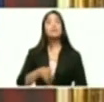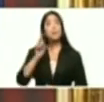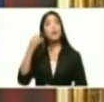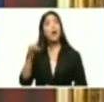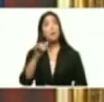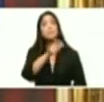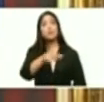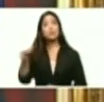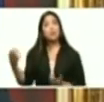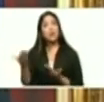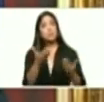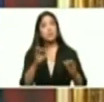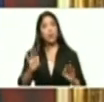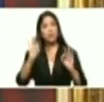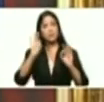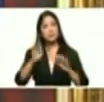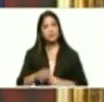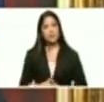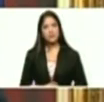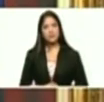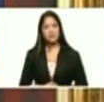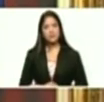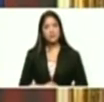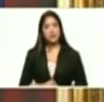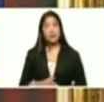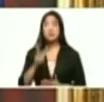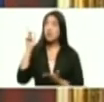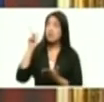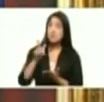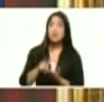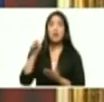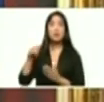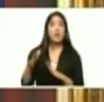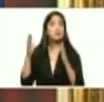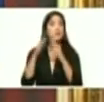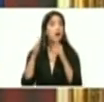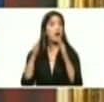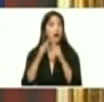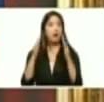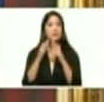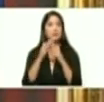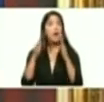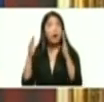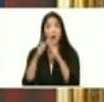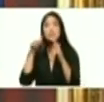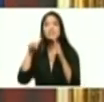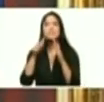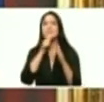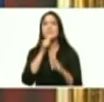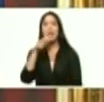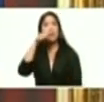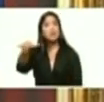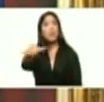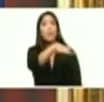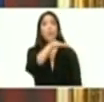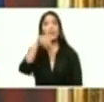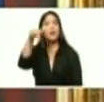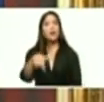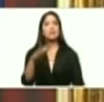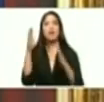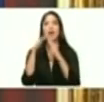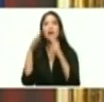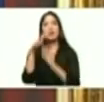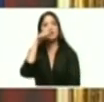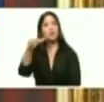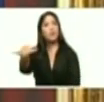especiales, que vienen a esta casa como su casa. Esta es la casa del pueblo, esta es la casa del pueblo,